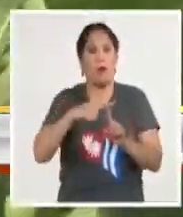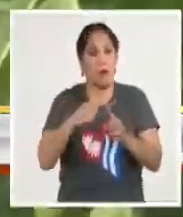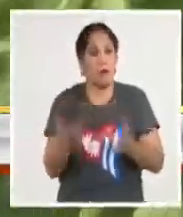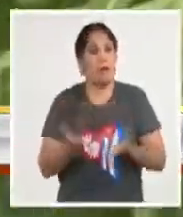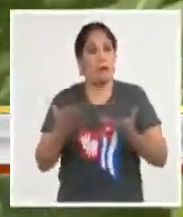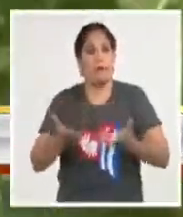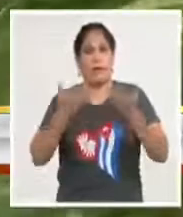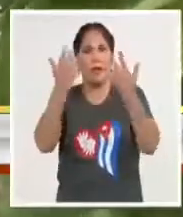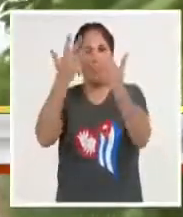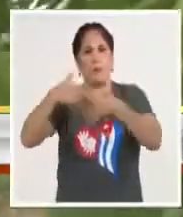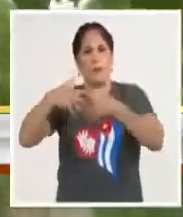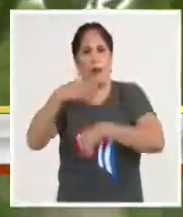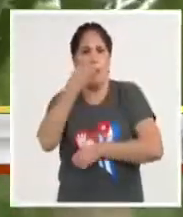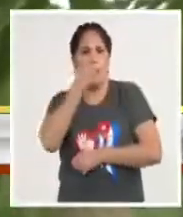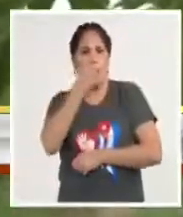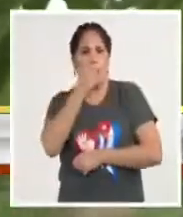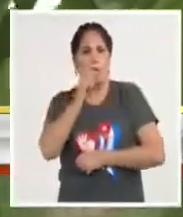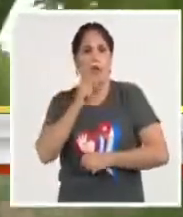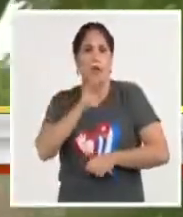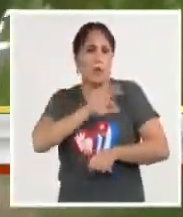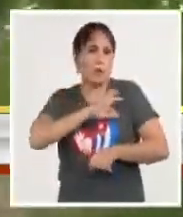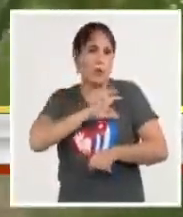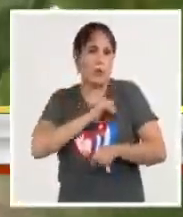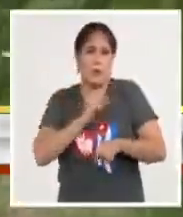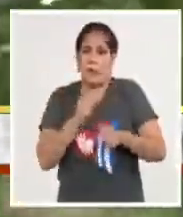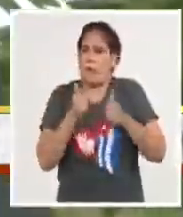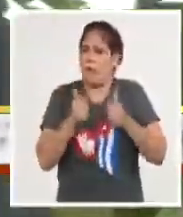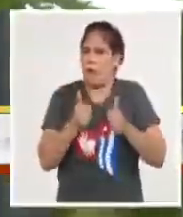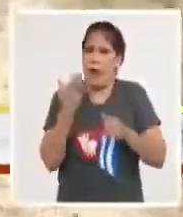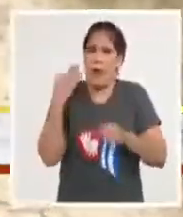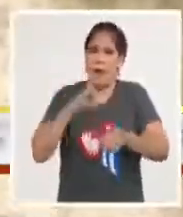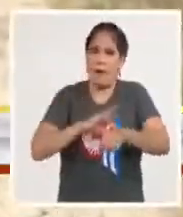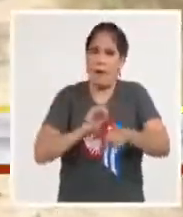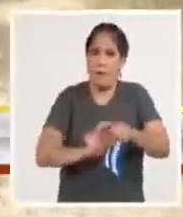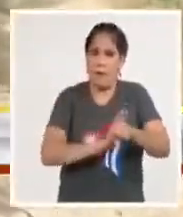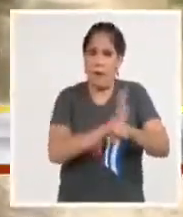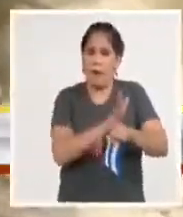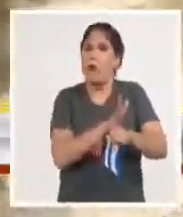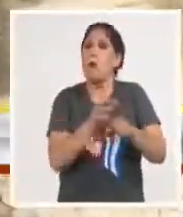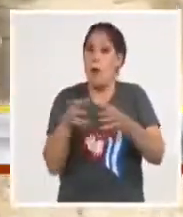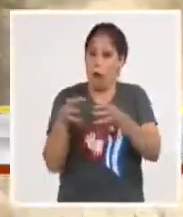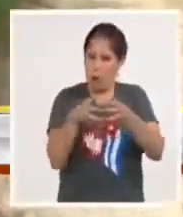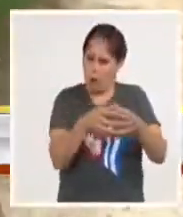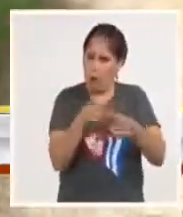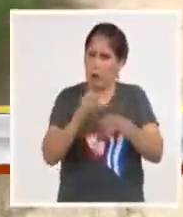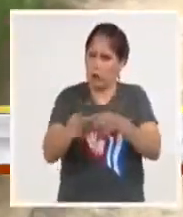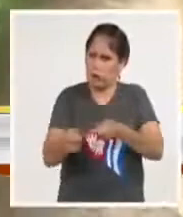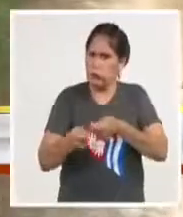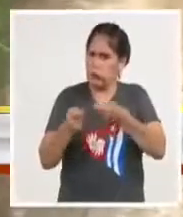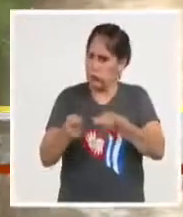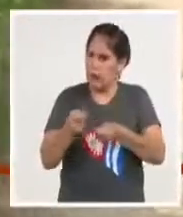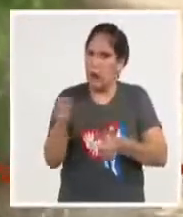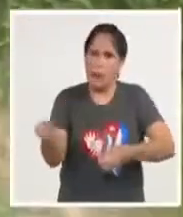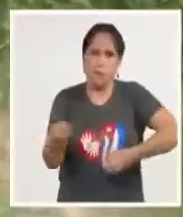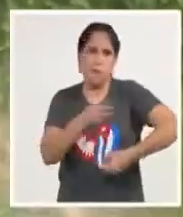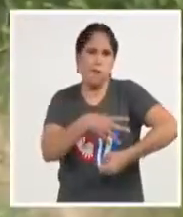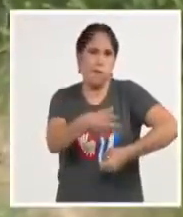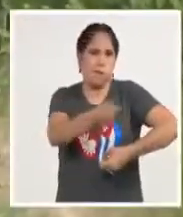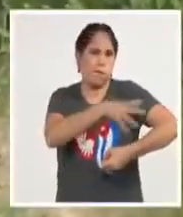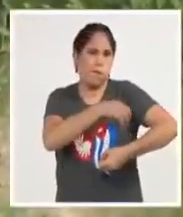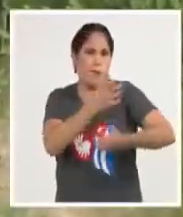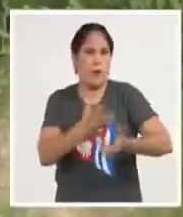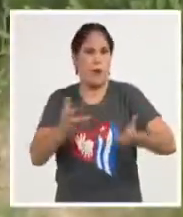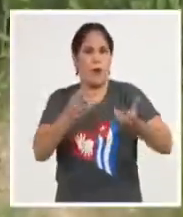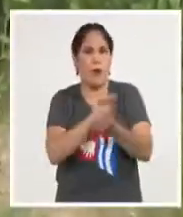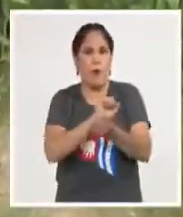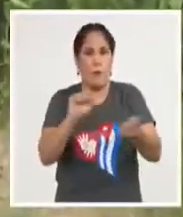alimentos. Ya recuperado de la COVID-19 junto a los trabajadores estatales de la Delegación de la Agricultura, recogen el fruto en 9 hectáreas